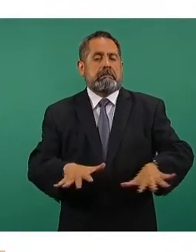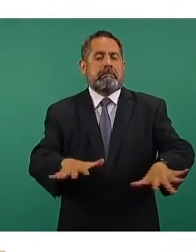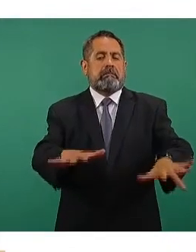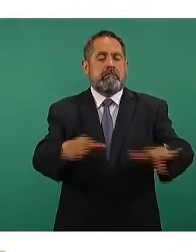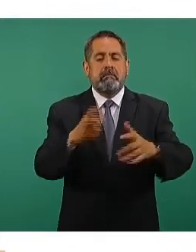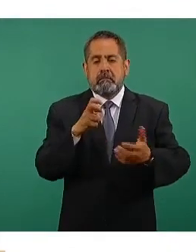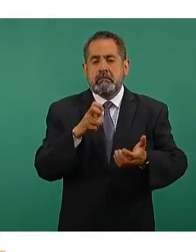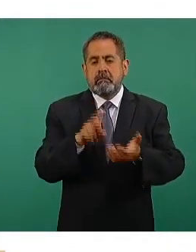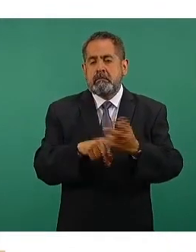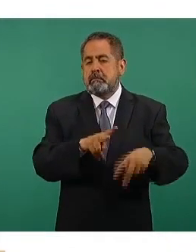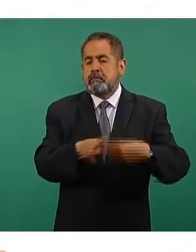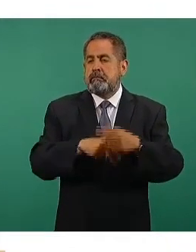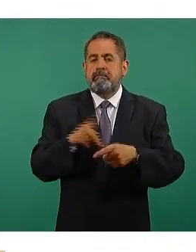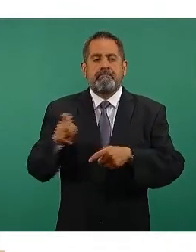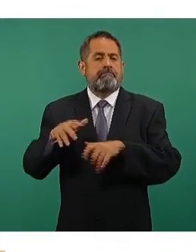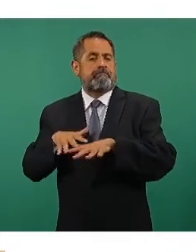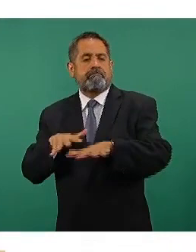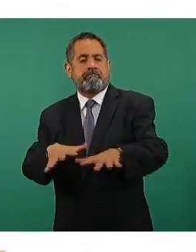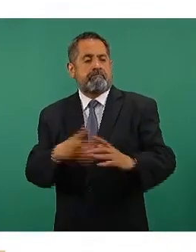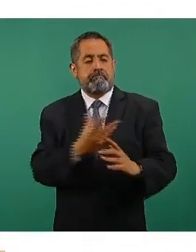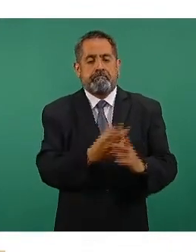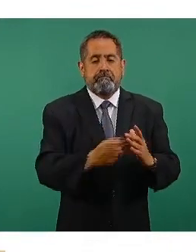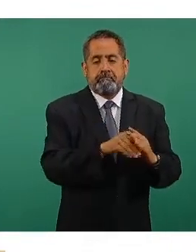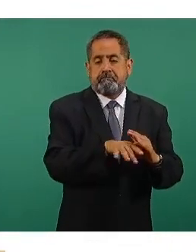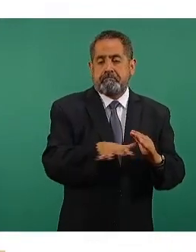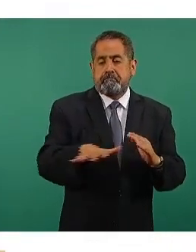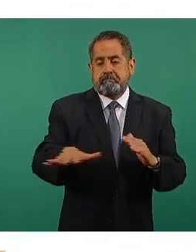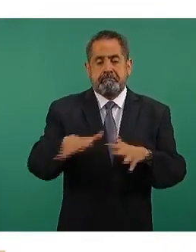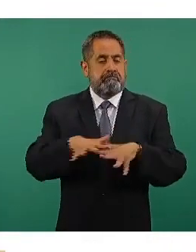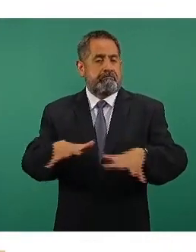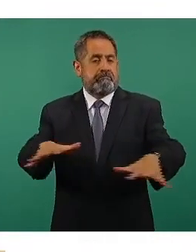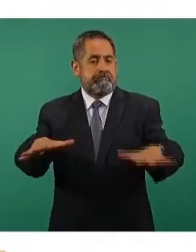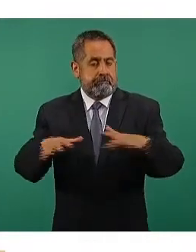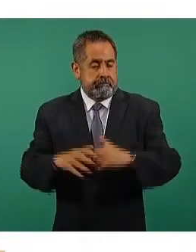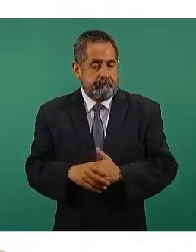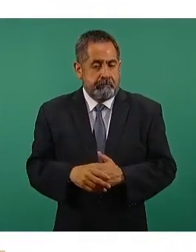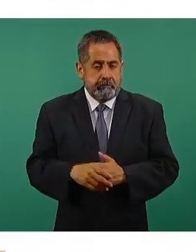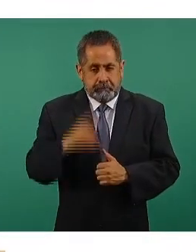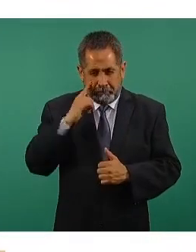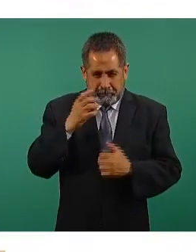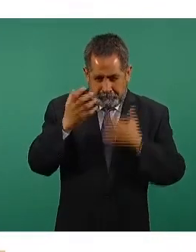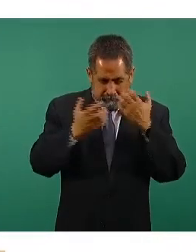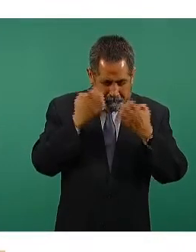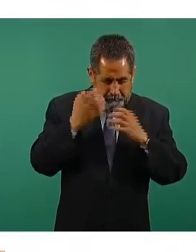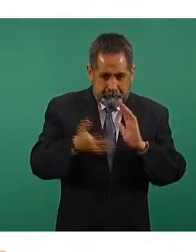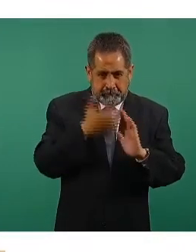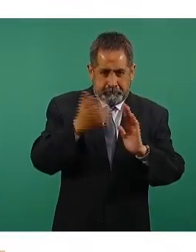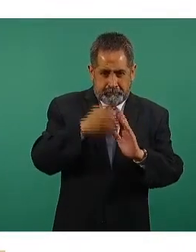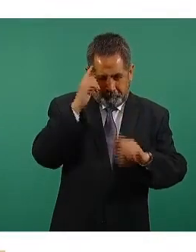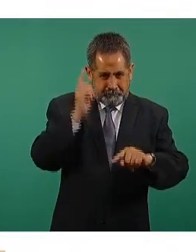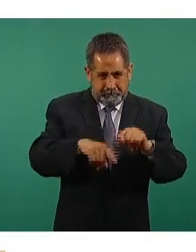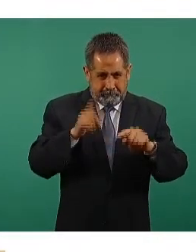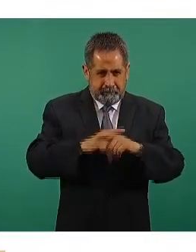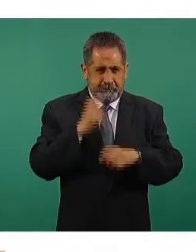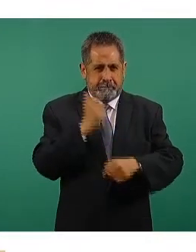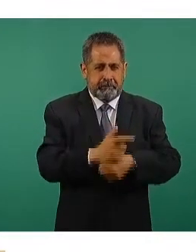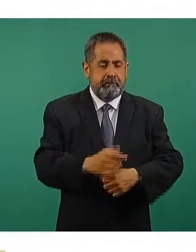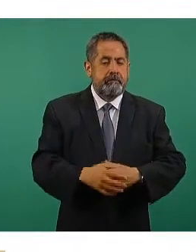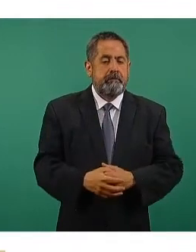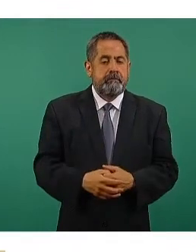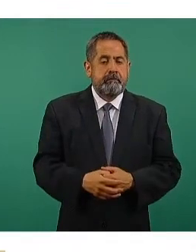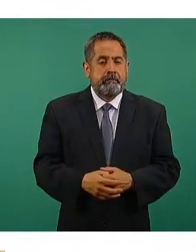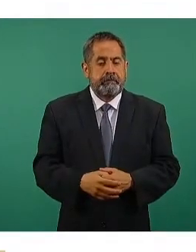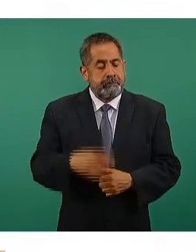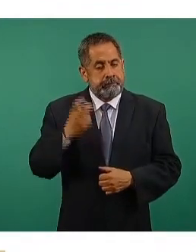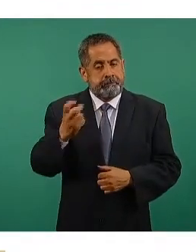dar al Gran Canal. La que sigue, por favor. Las excavaciones para detectar el túnel. La que sigue, por favor. Esto es